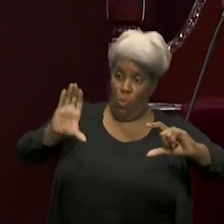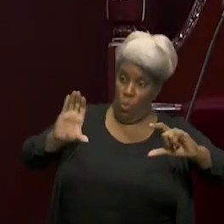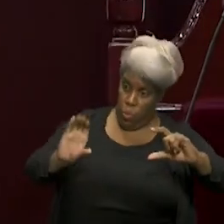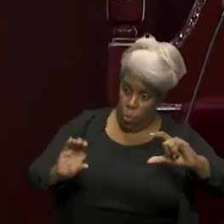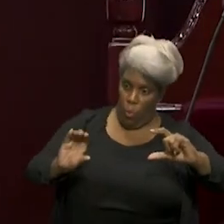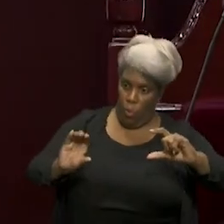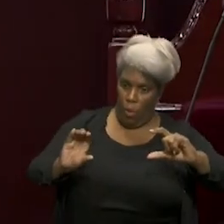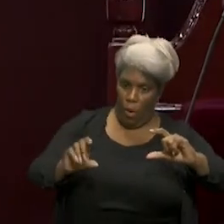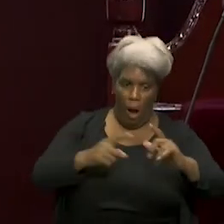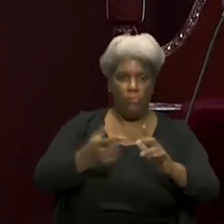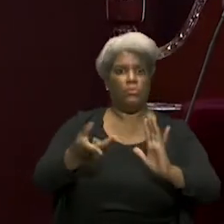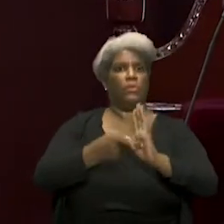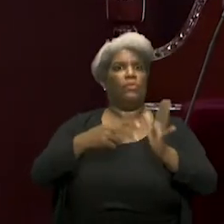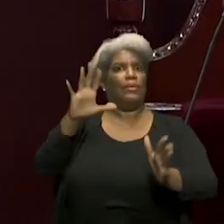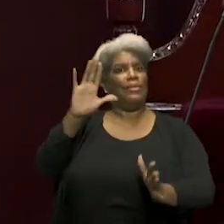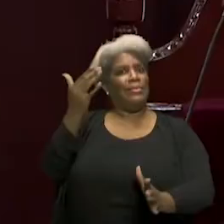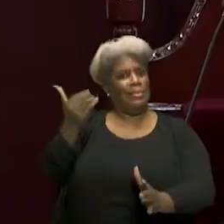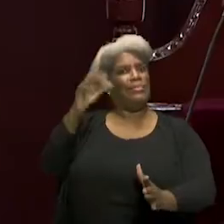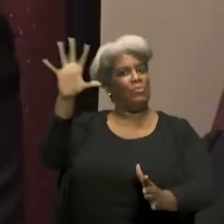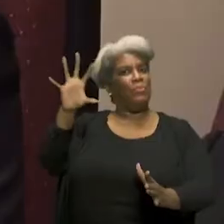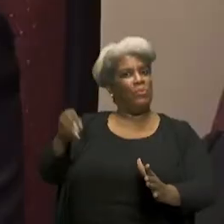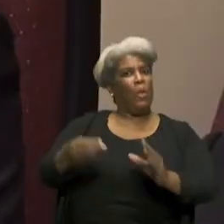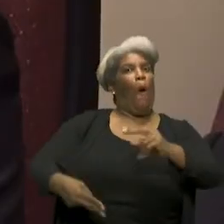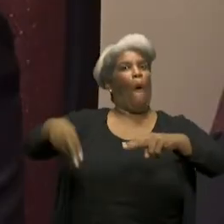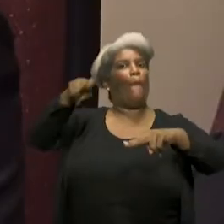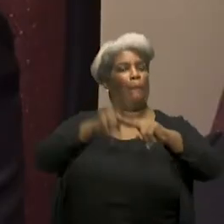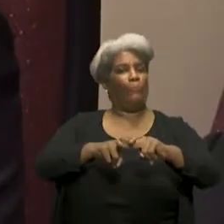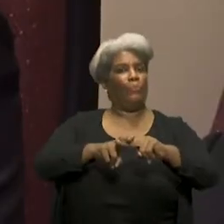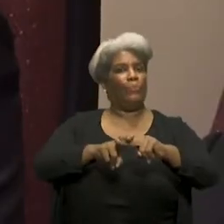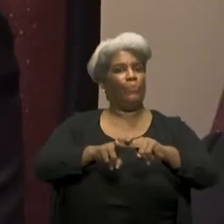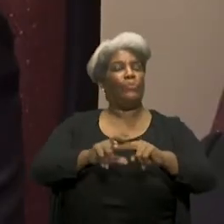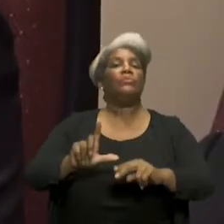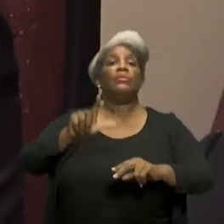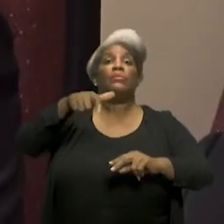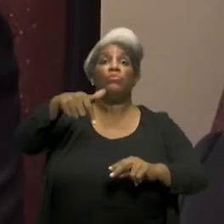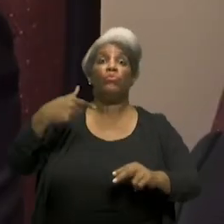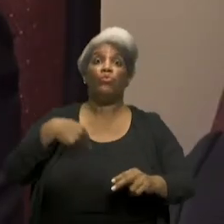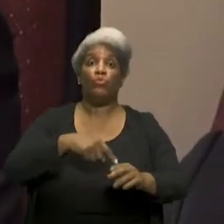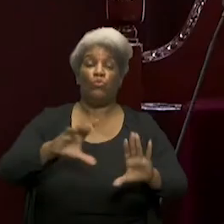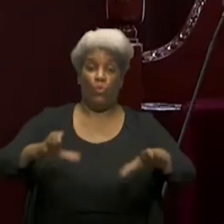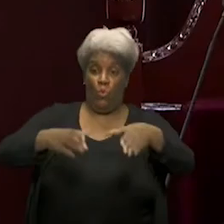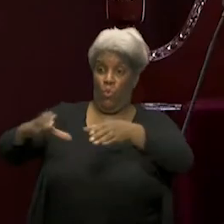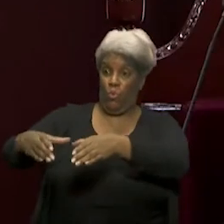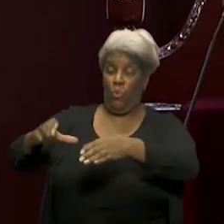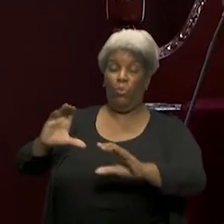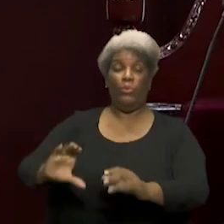gobierno, con los principales representantes de las centrales sindicales que están hoy aquí,